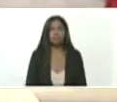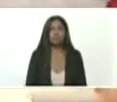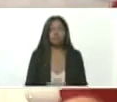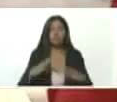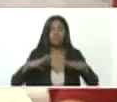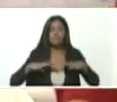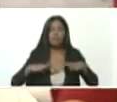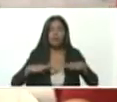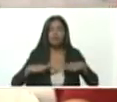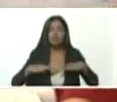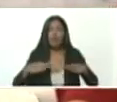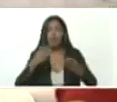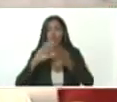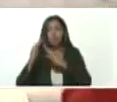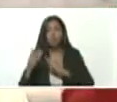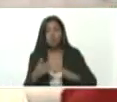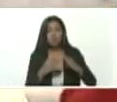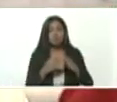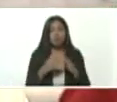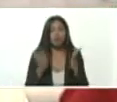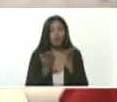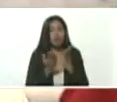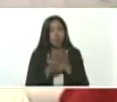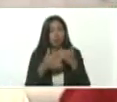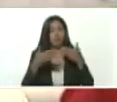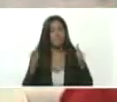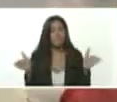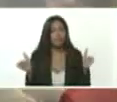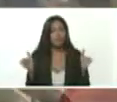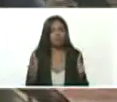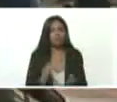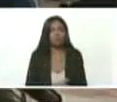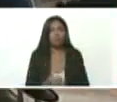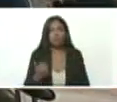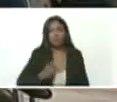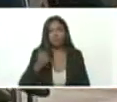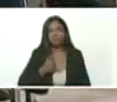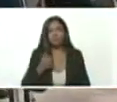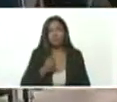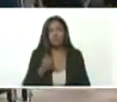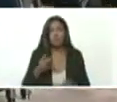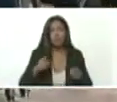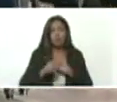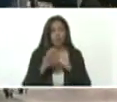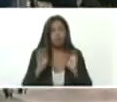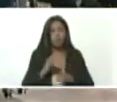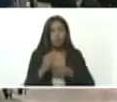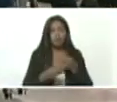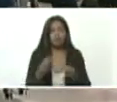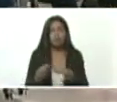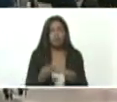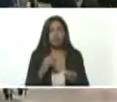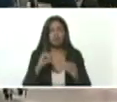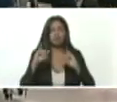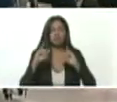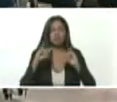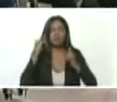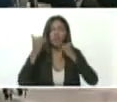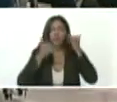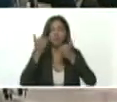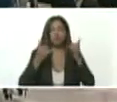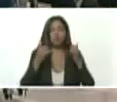vacacional comunitario con las escuelas abiertas y aprovechamos parte de esta celebración